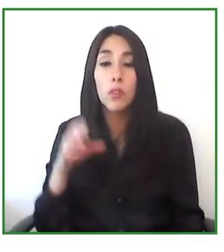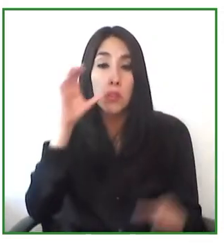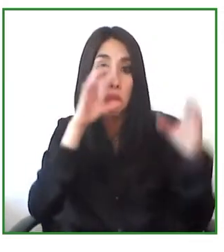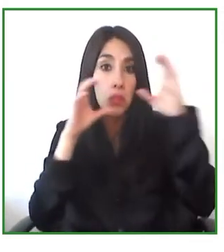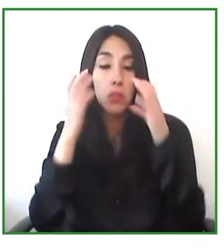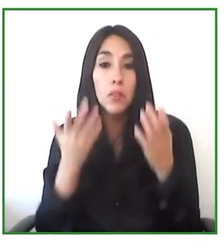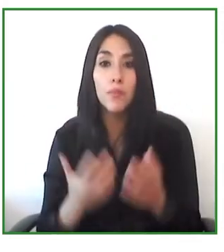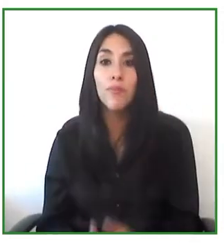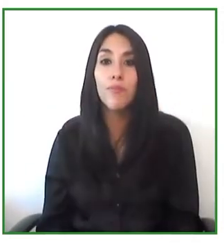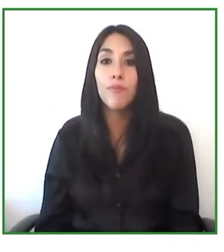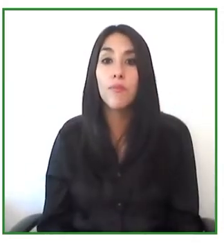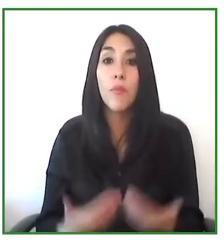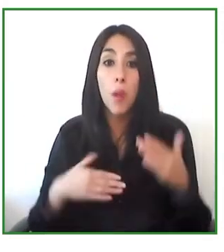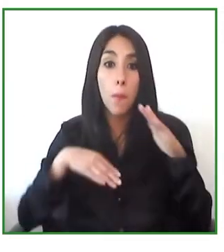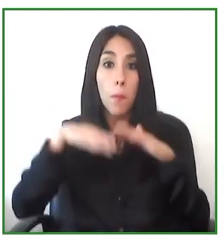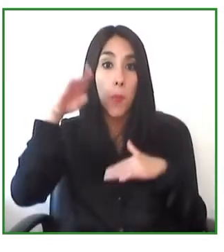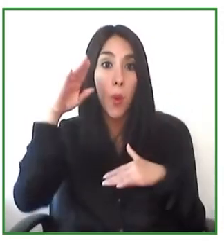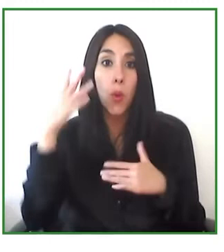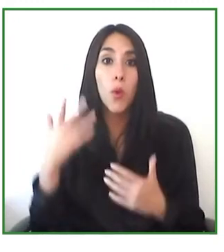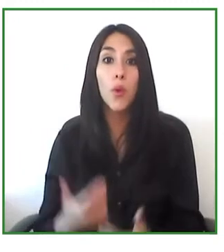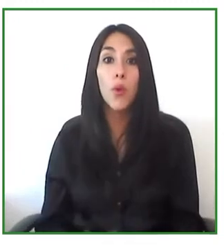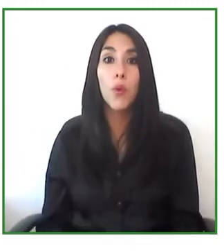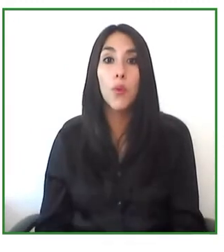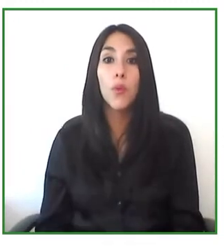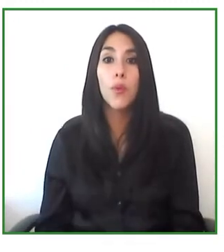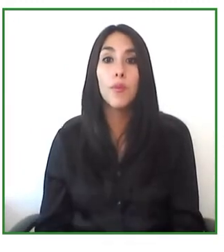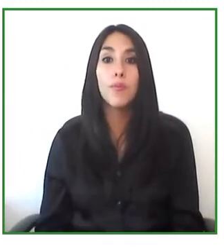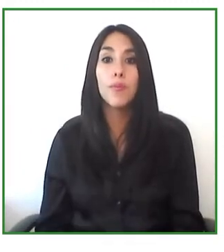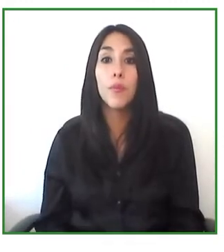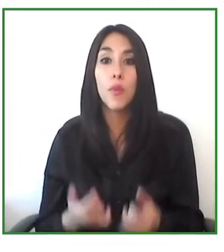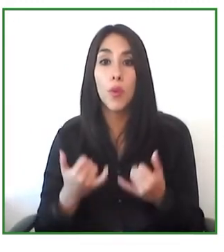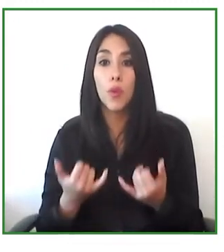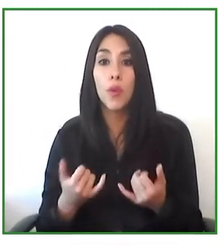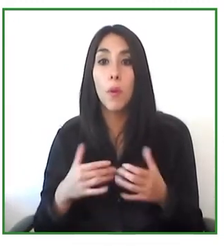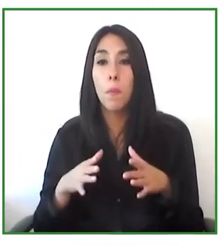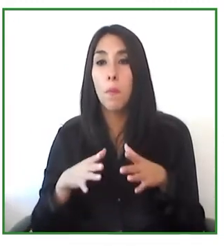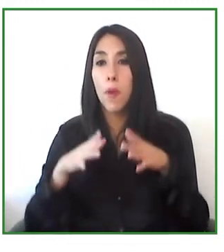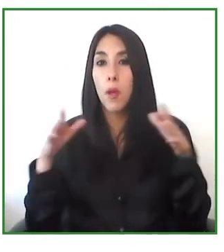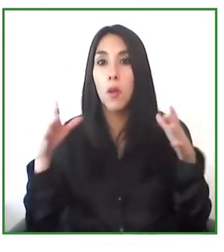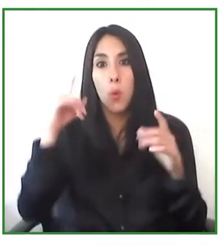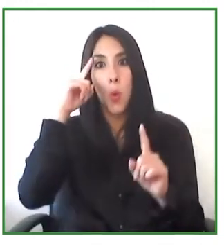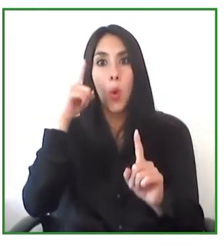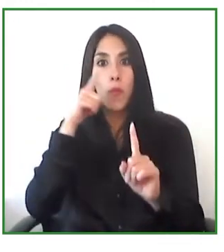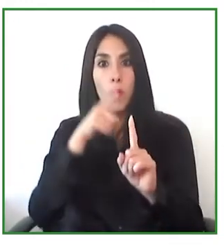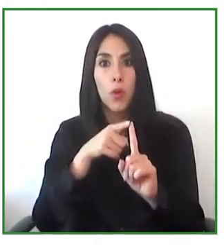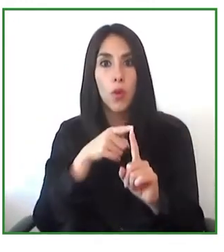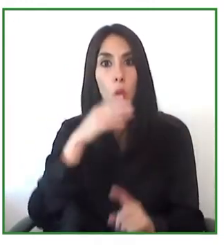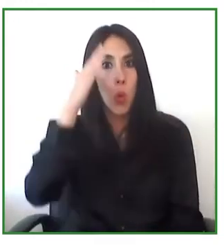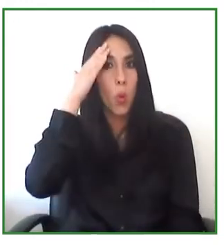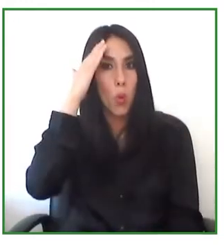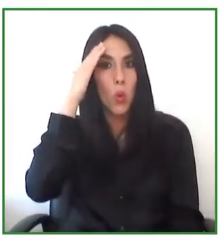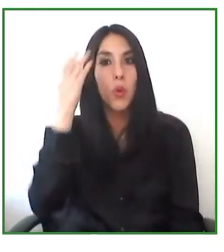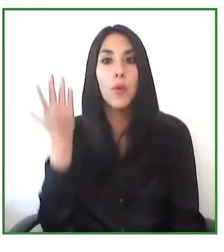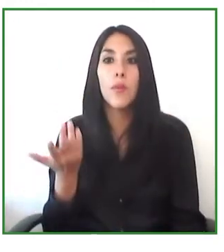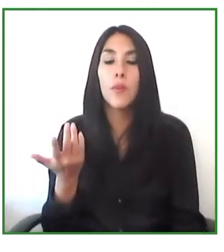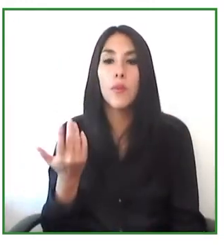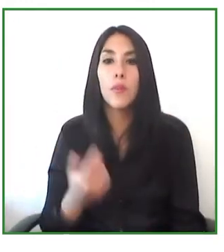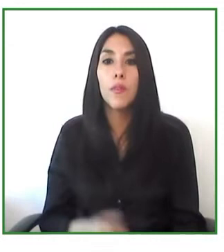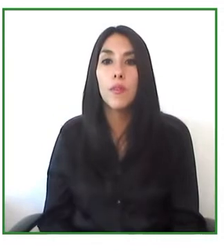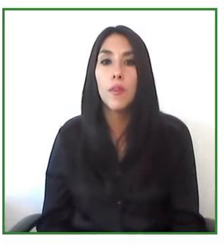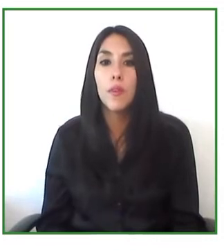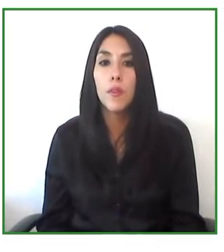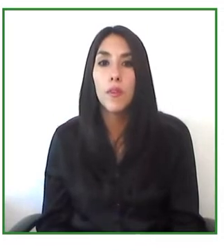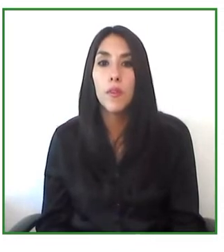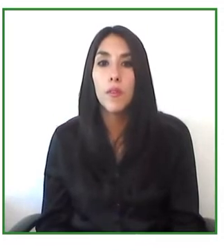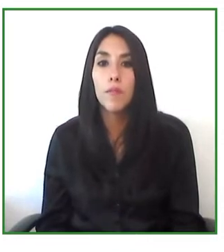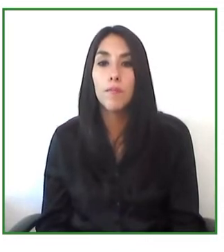Eso tiene como el gran objetivo saber los números de inclusión laborales que tenemos.